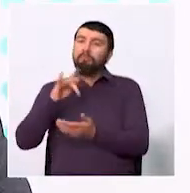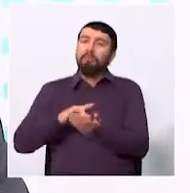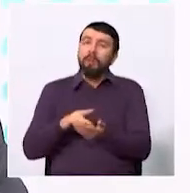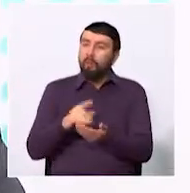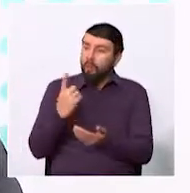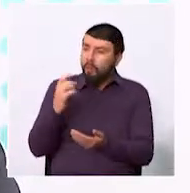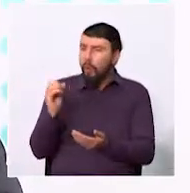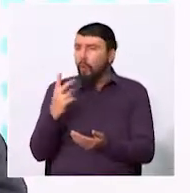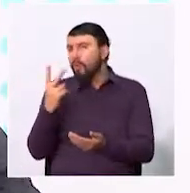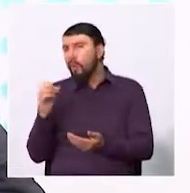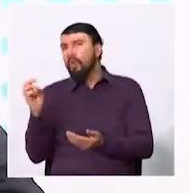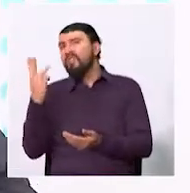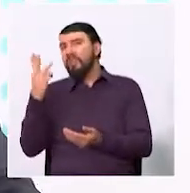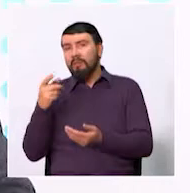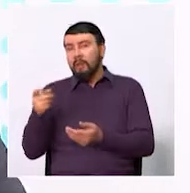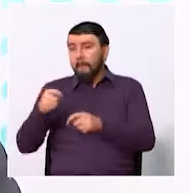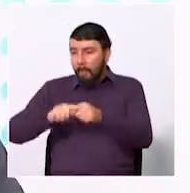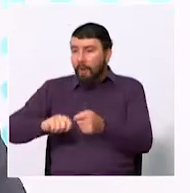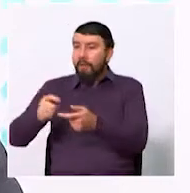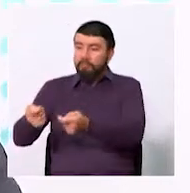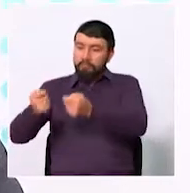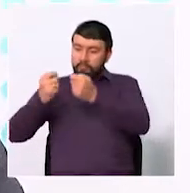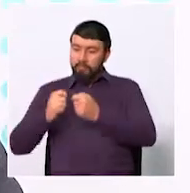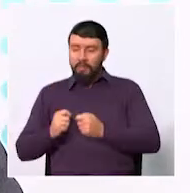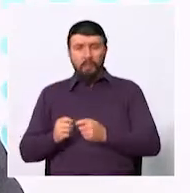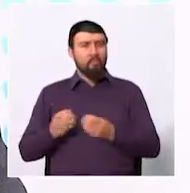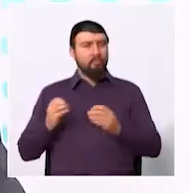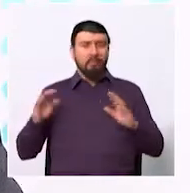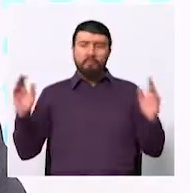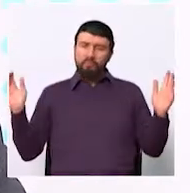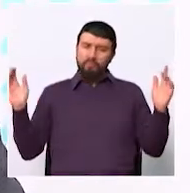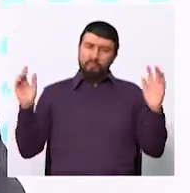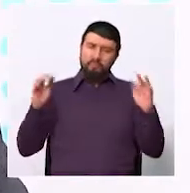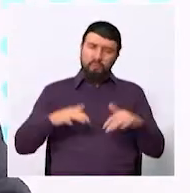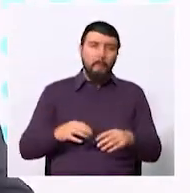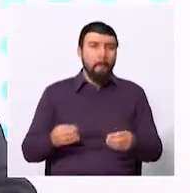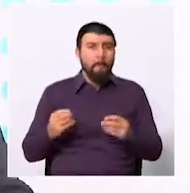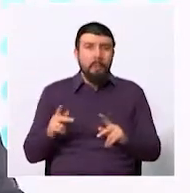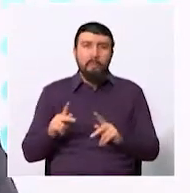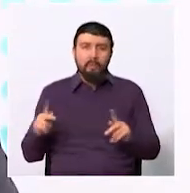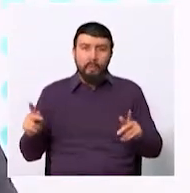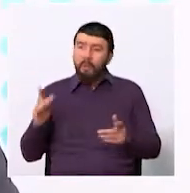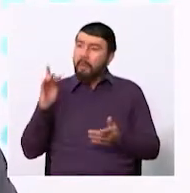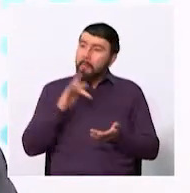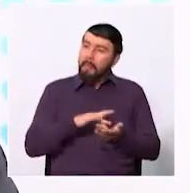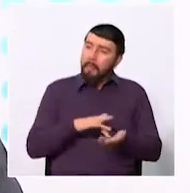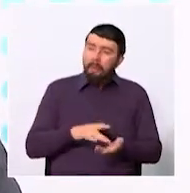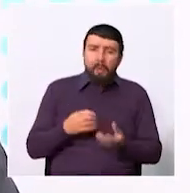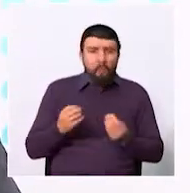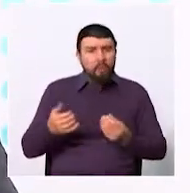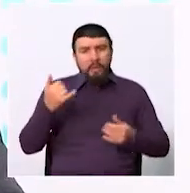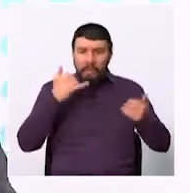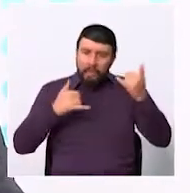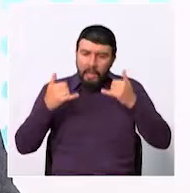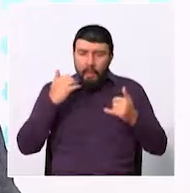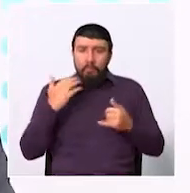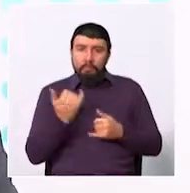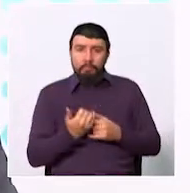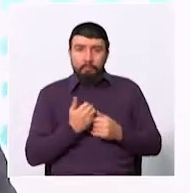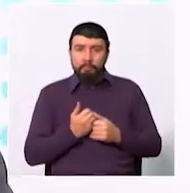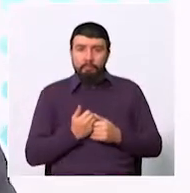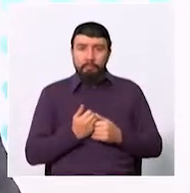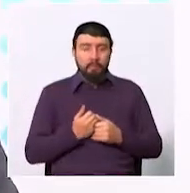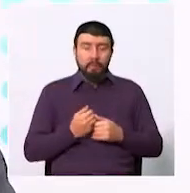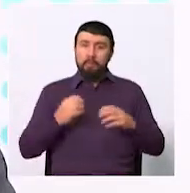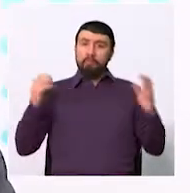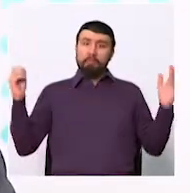asistir varias personas porque se supone que van a ir muchas muchas personas porque hemos recibido muchas llamadas y el sitio no da